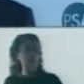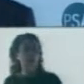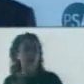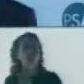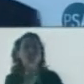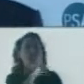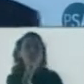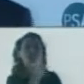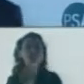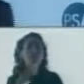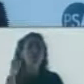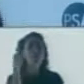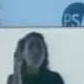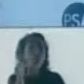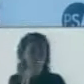Comunistas.